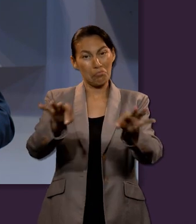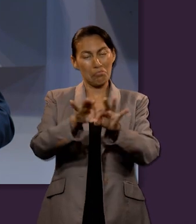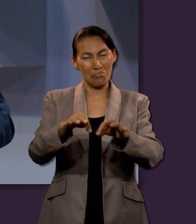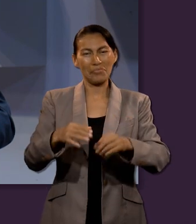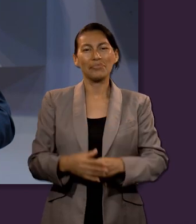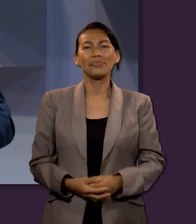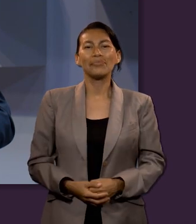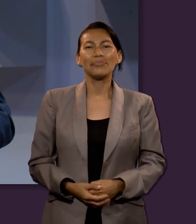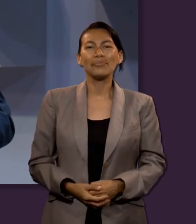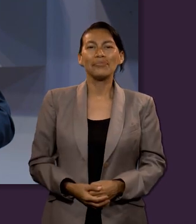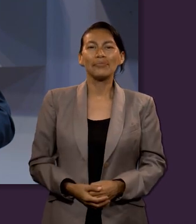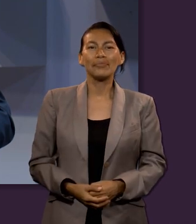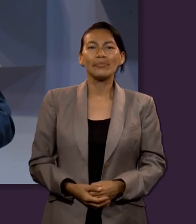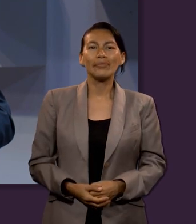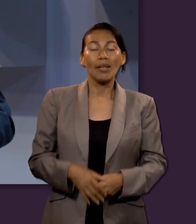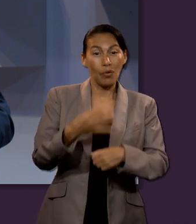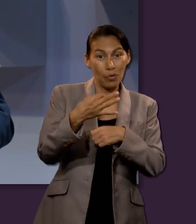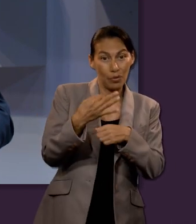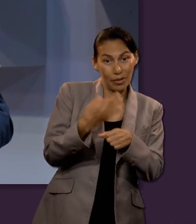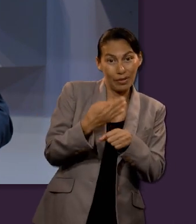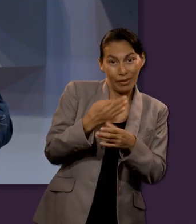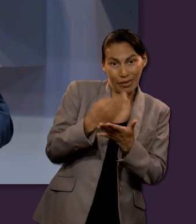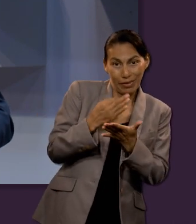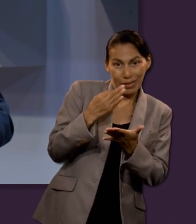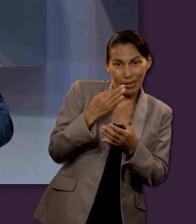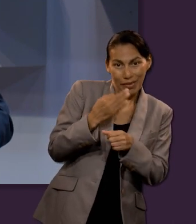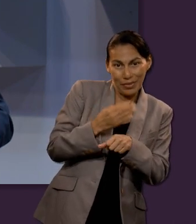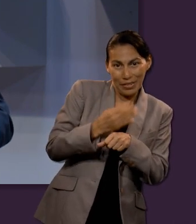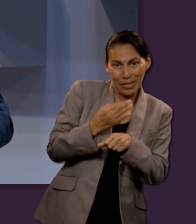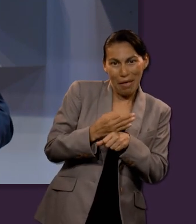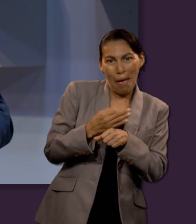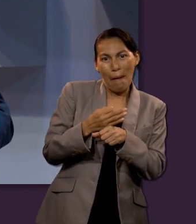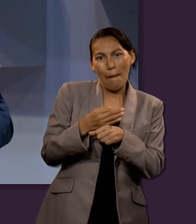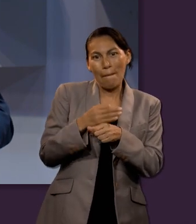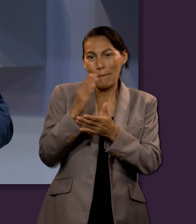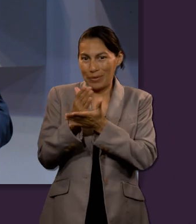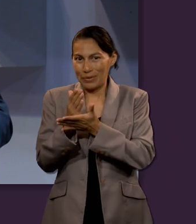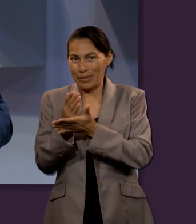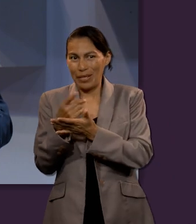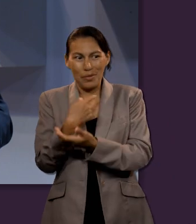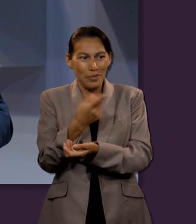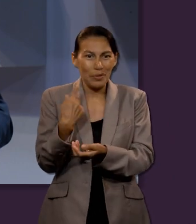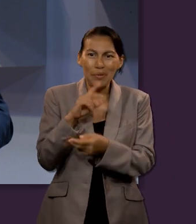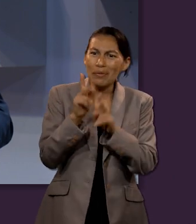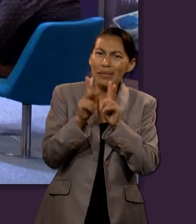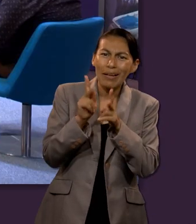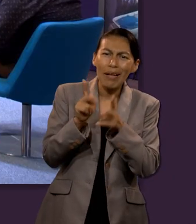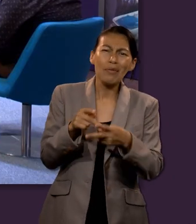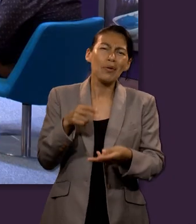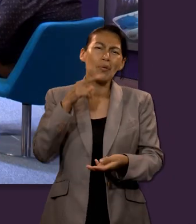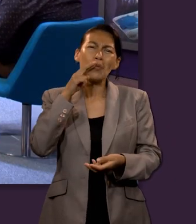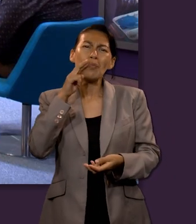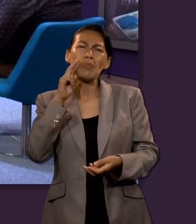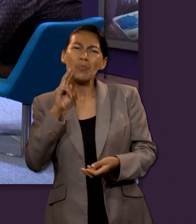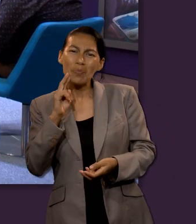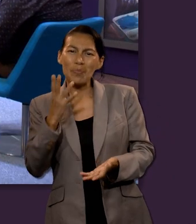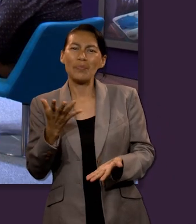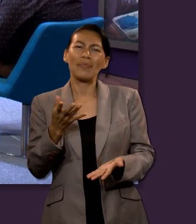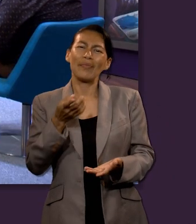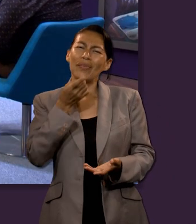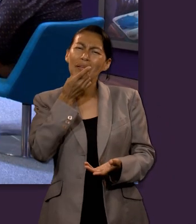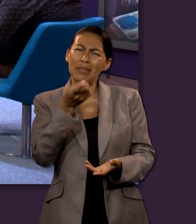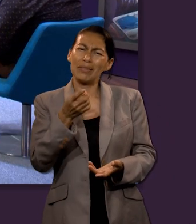nosotros mientras platicábamos en la pausa aquí con nosotros el equipo de unir